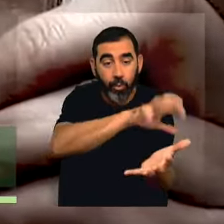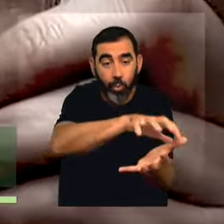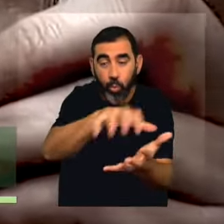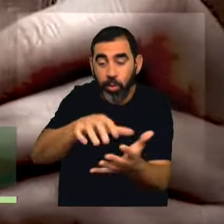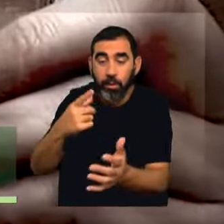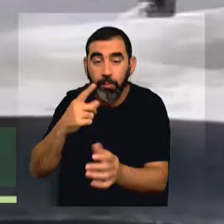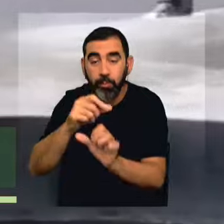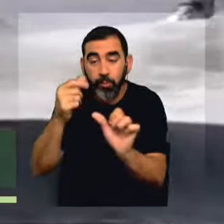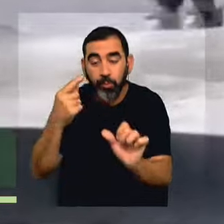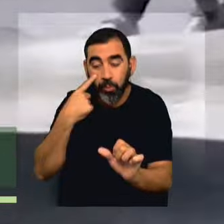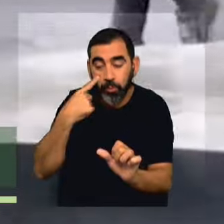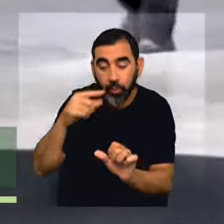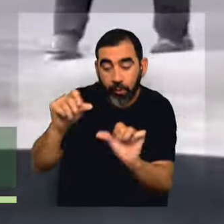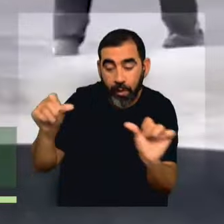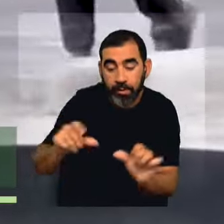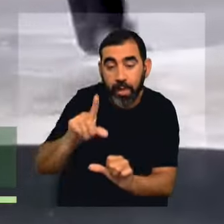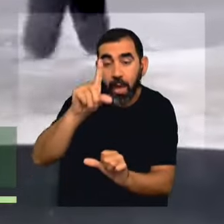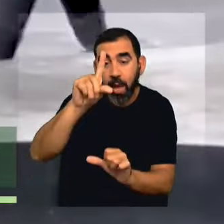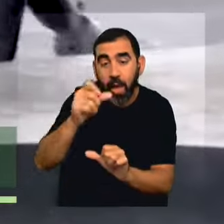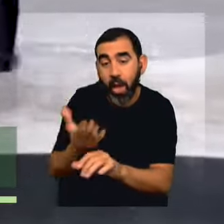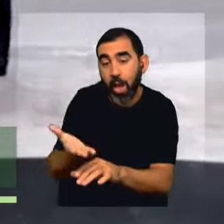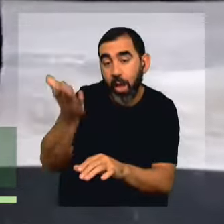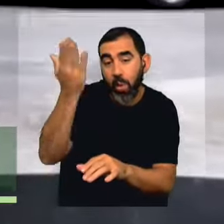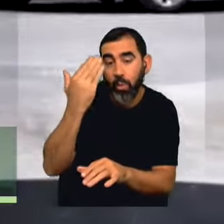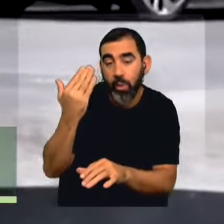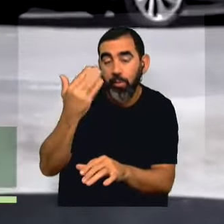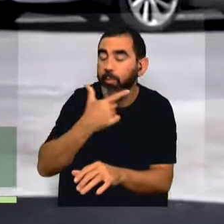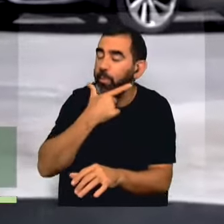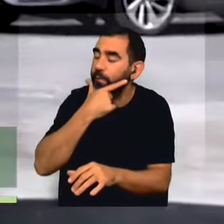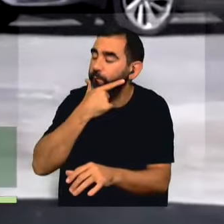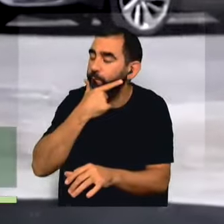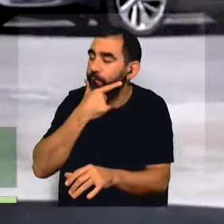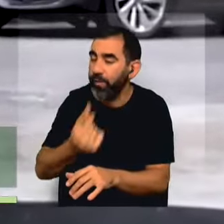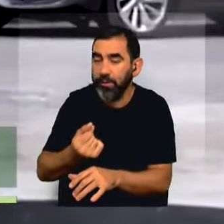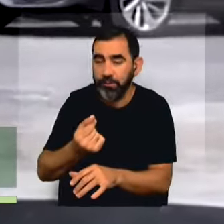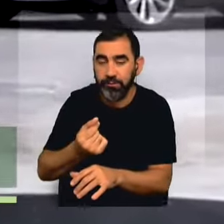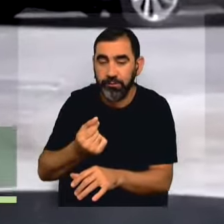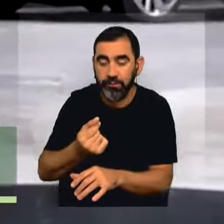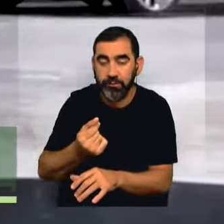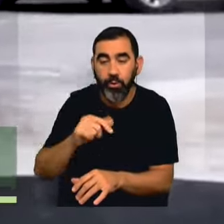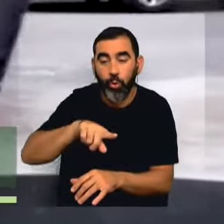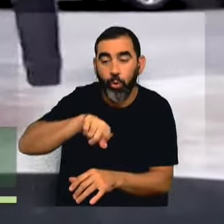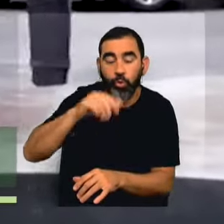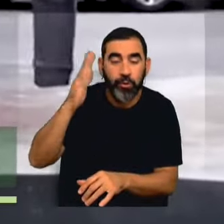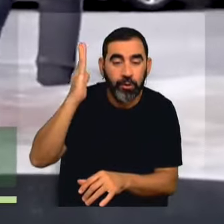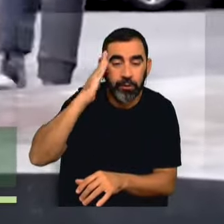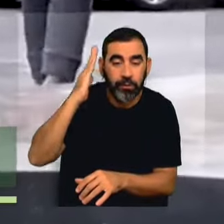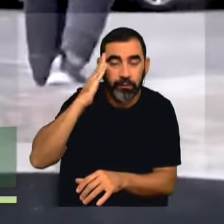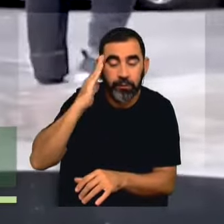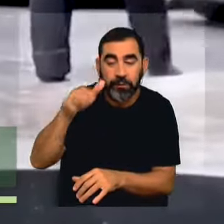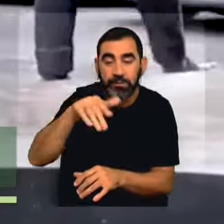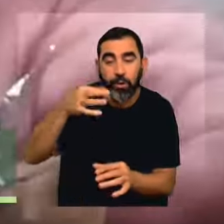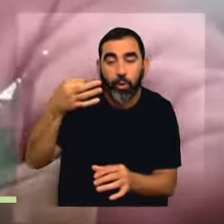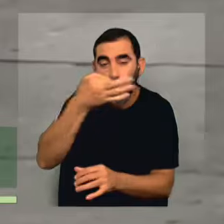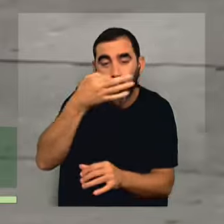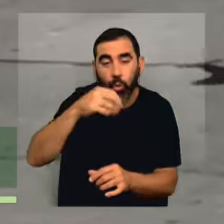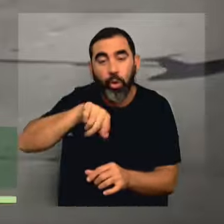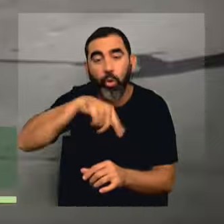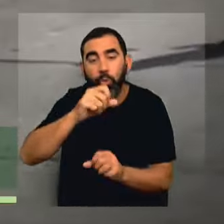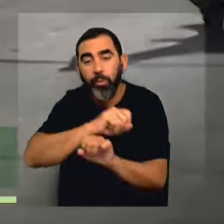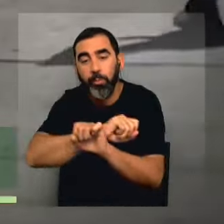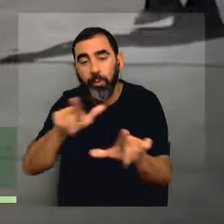pruebas al agua hace algunos años hubiese sido mucho más fácil para nosotros para ver dónde estaba afectando el fentanilo En qué comunidades